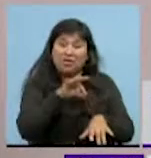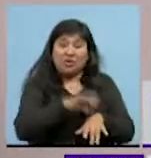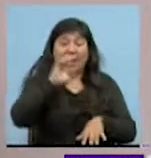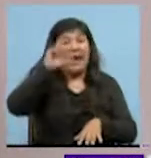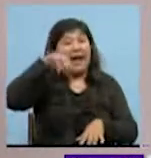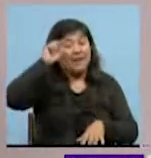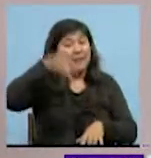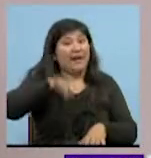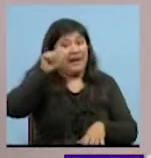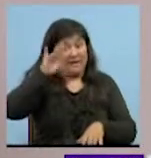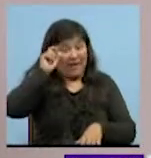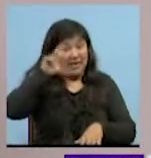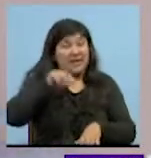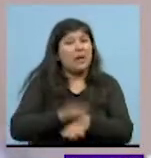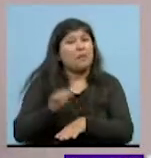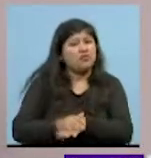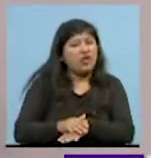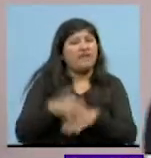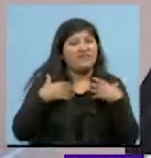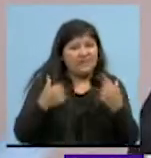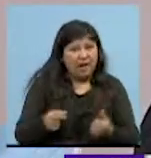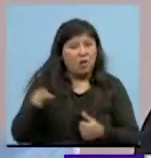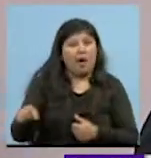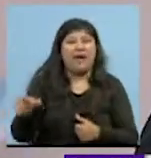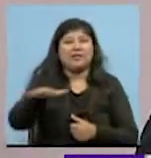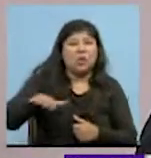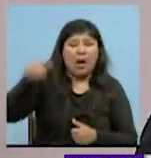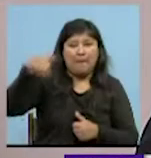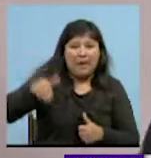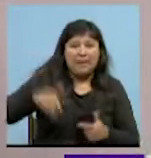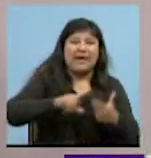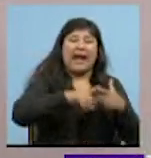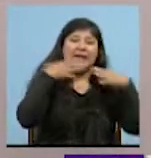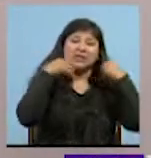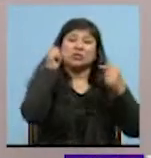Maimará y también en el departamento de Susque, en toda la quebrada y el departamento de Susque.